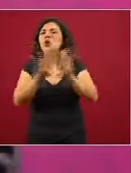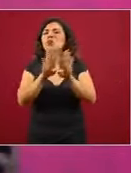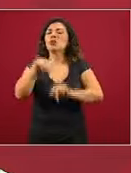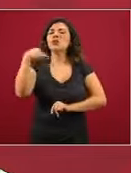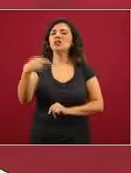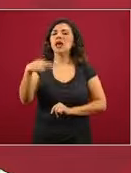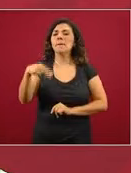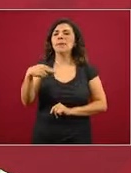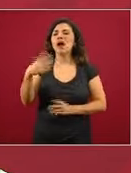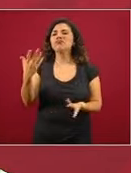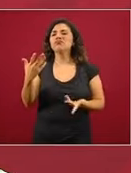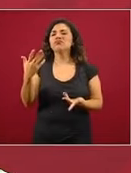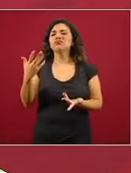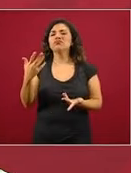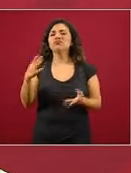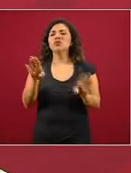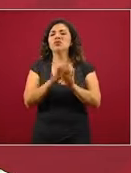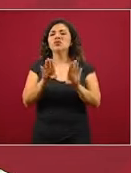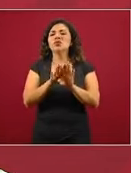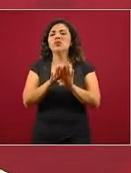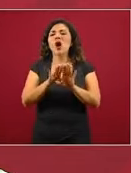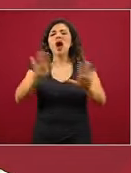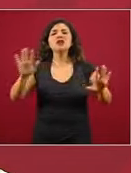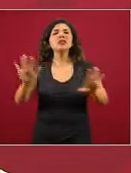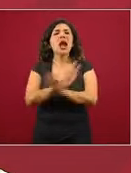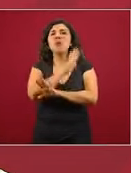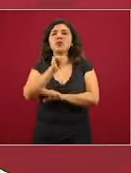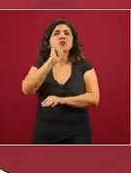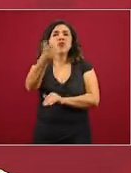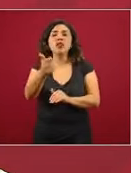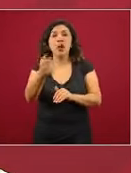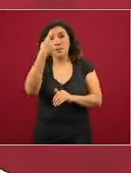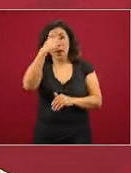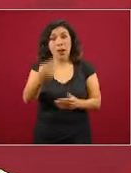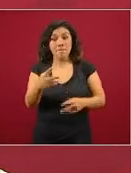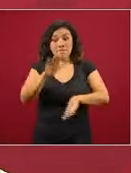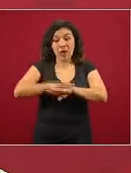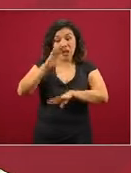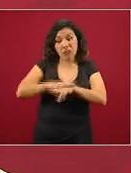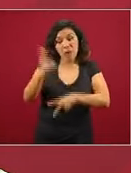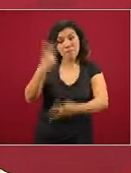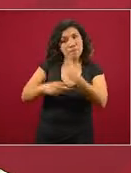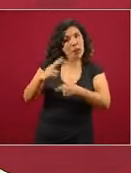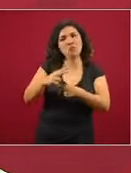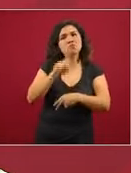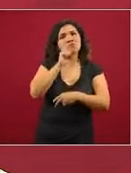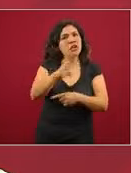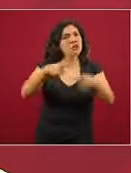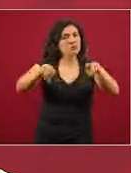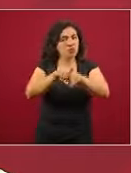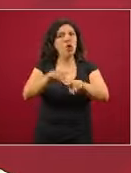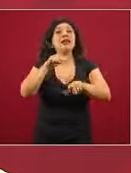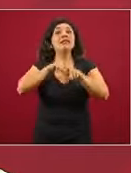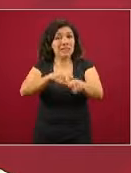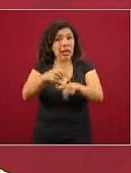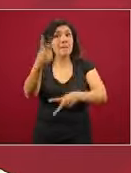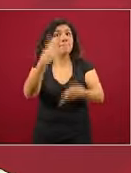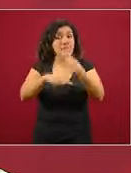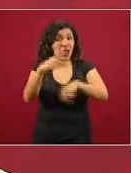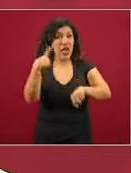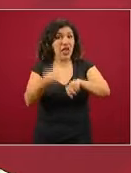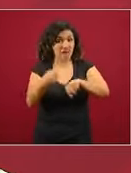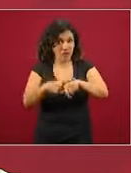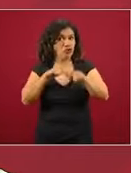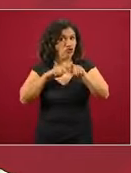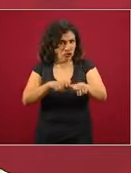como ya un cambio nulo en el número de casos diarios. Que quede muy claro, se siguen presentando casos,